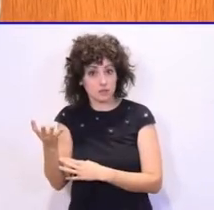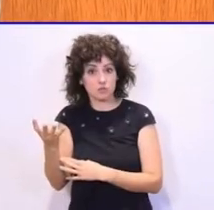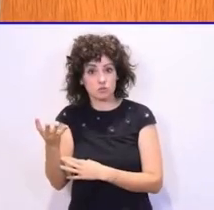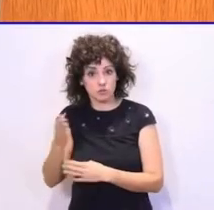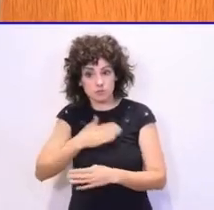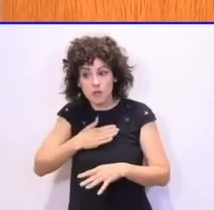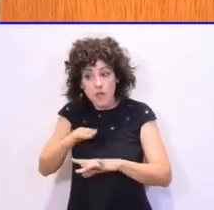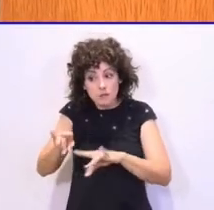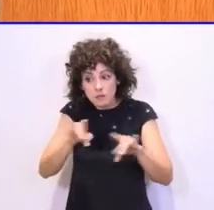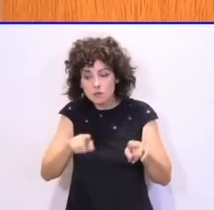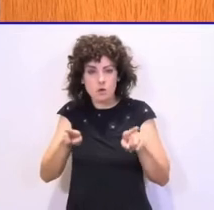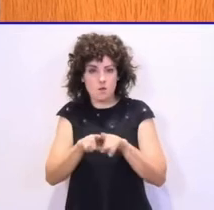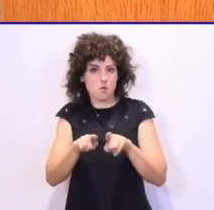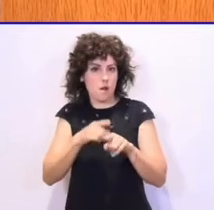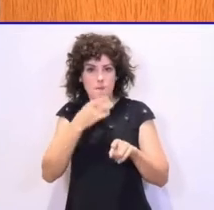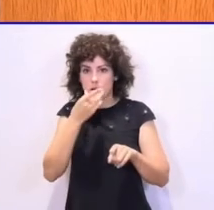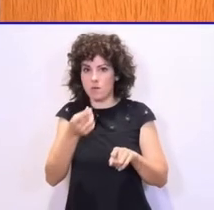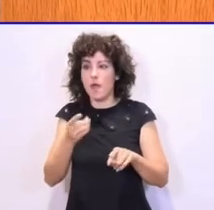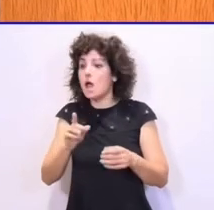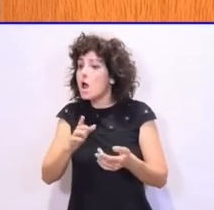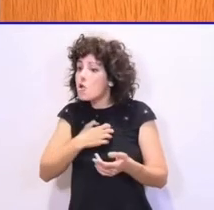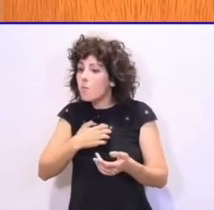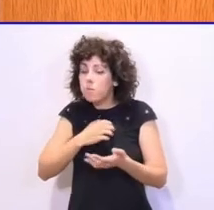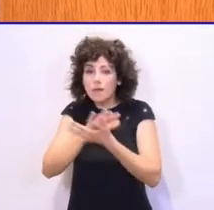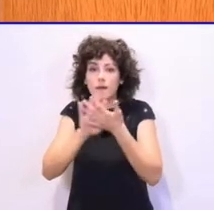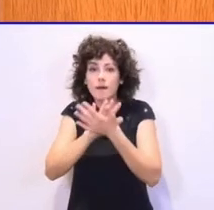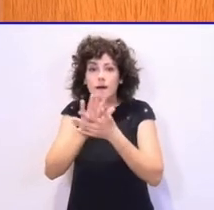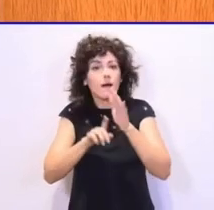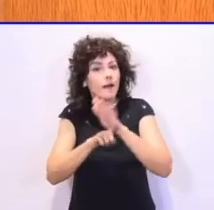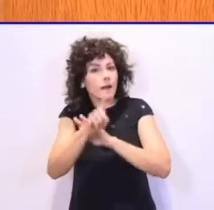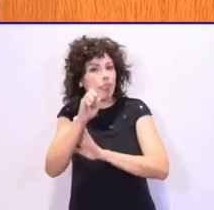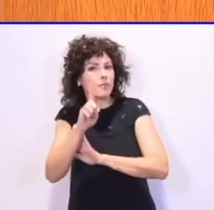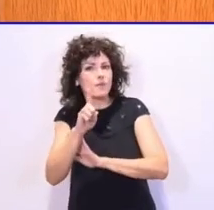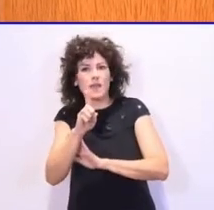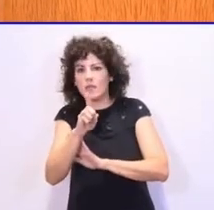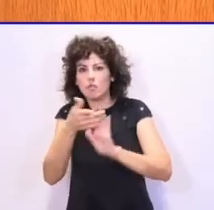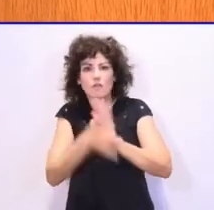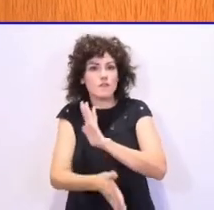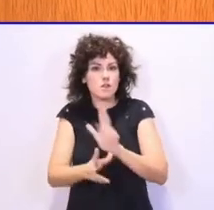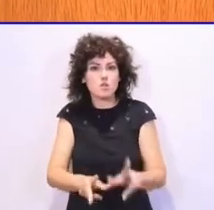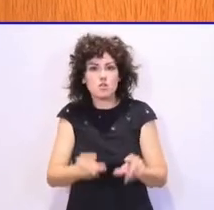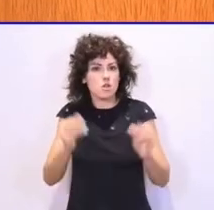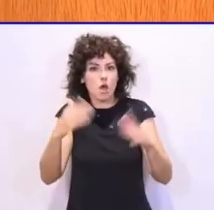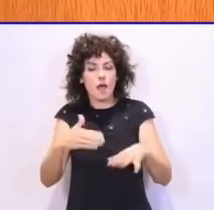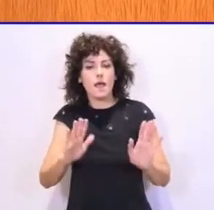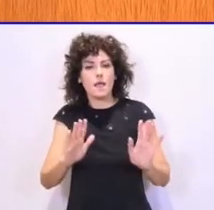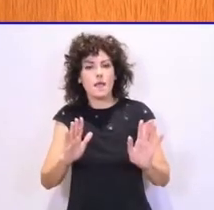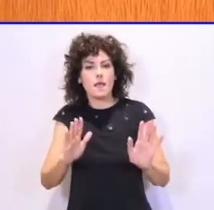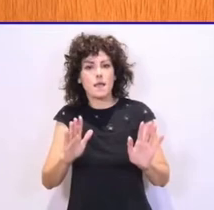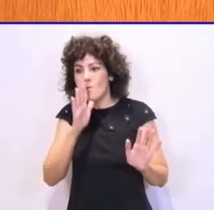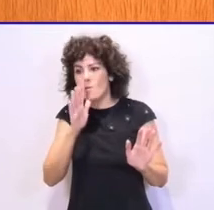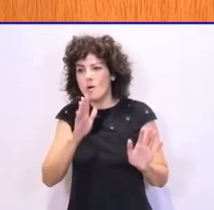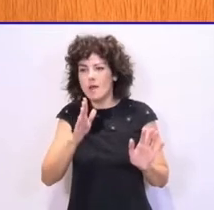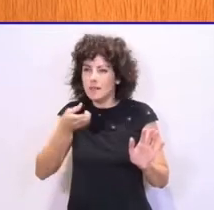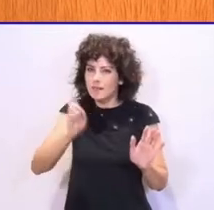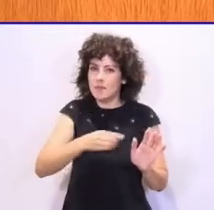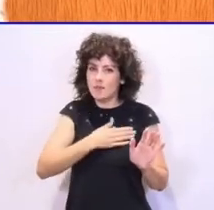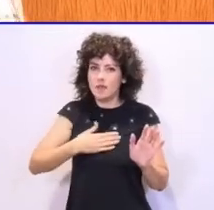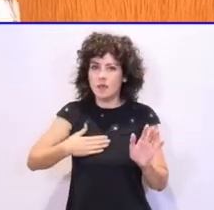nuestro territorio no pueden ustedes hablar de crecimiento ilimitado a la vez que luego se pretenden